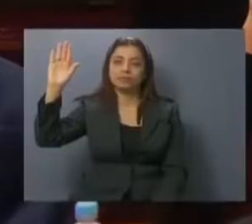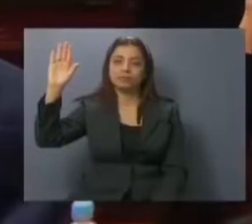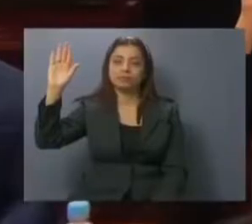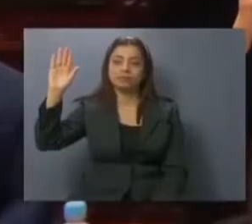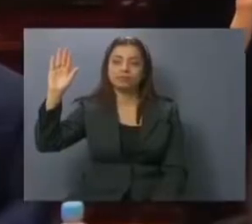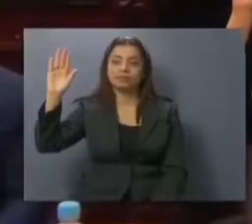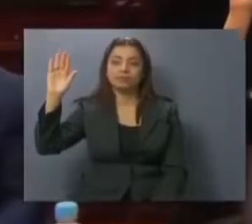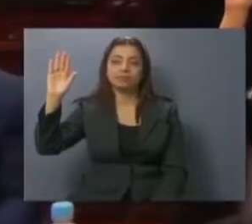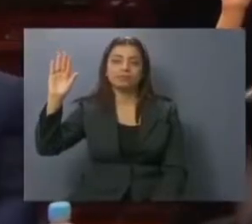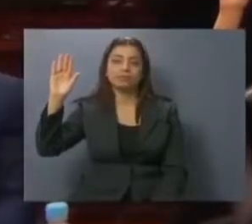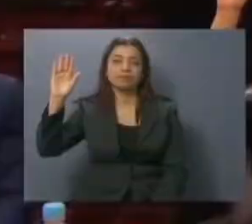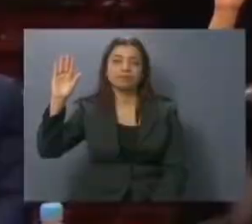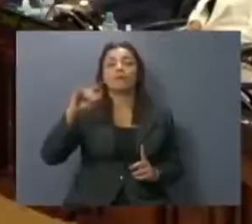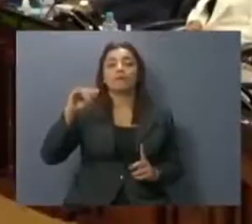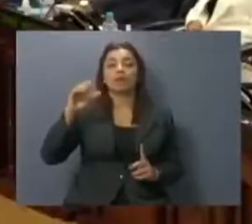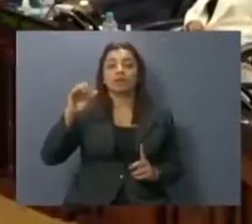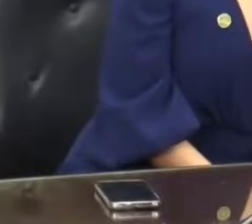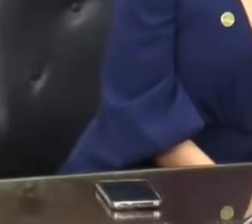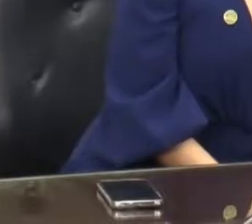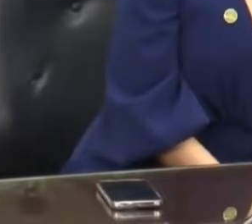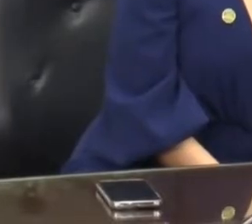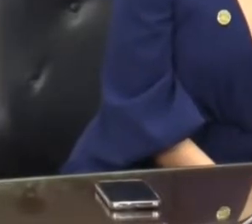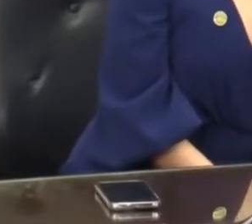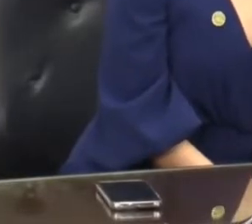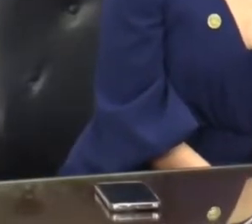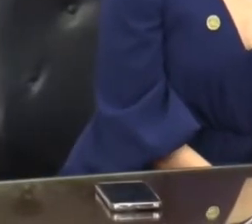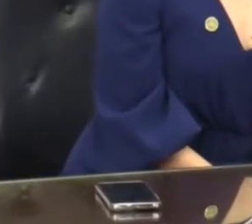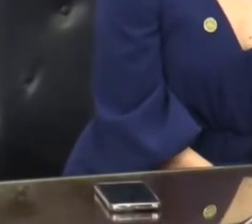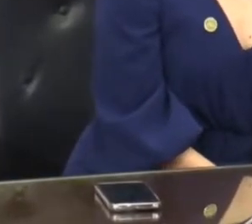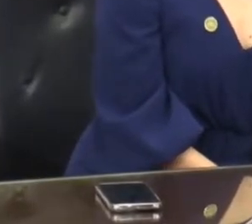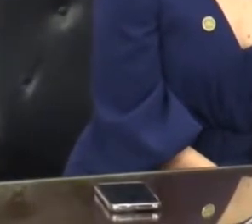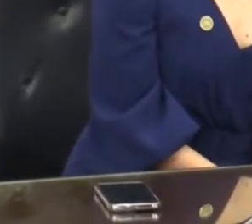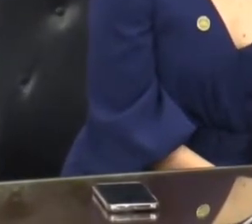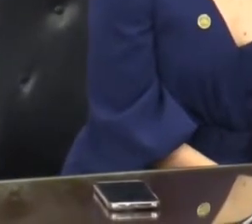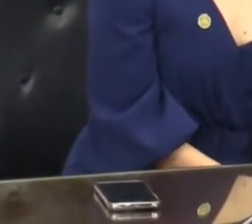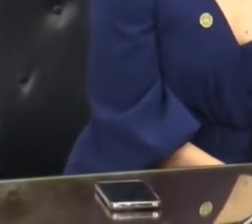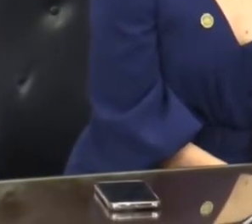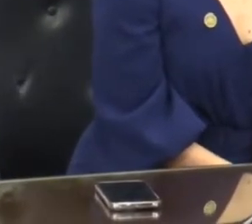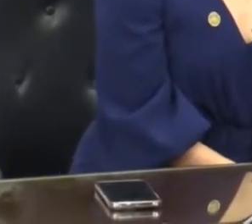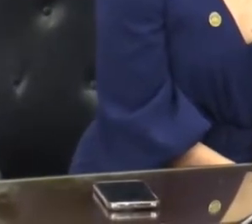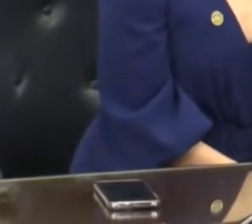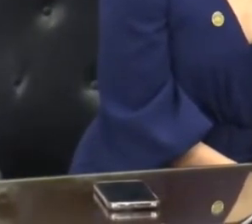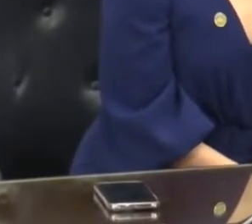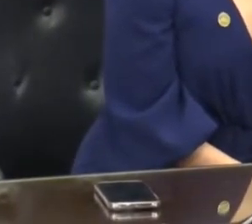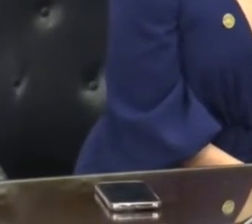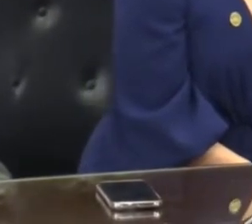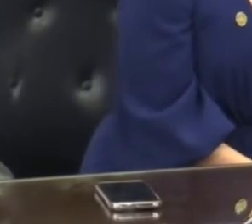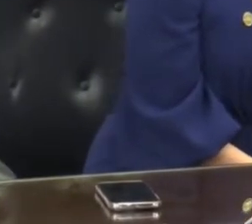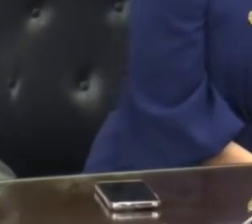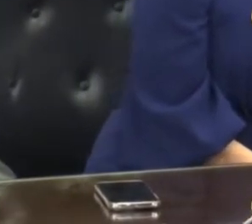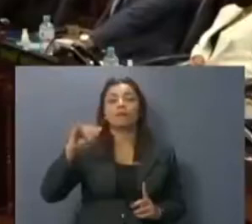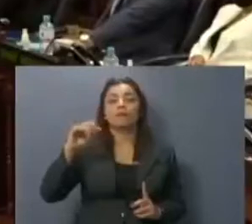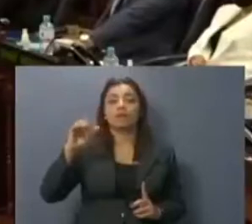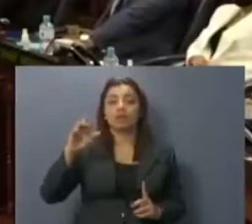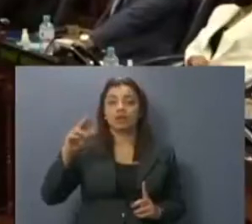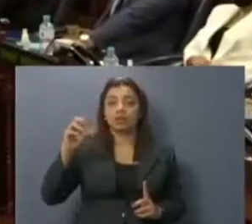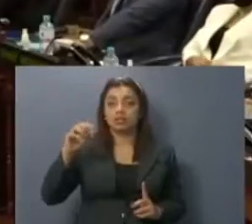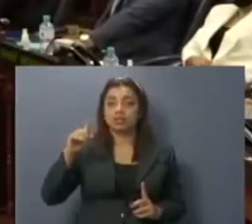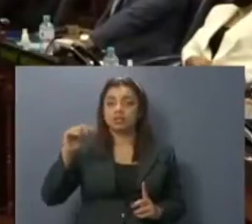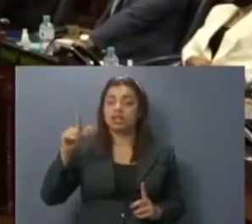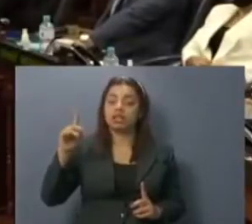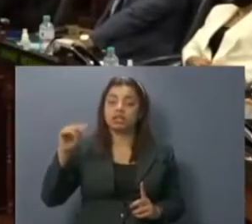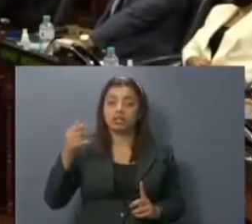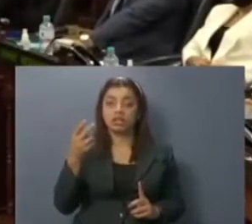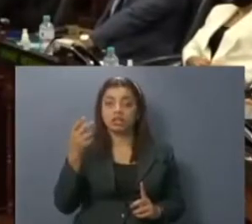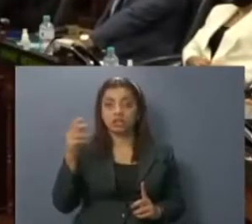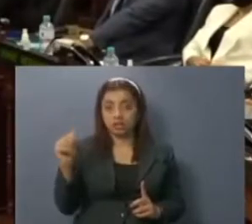grupo parlamentario en la legislatura anterior, previo a la entrada del oficialismo, así como la lista de trabajadores actuales. ALAC publicó